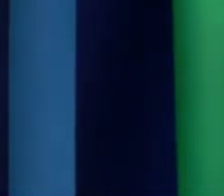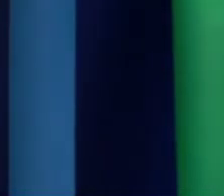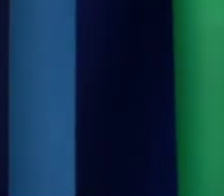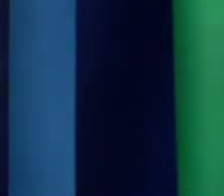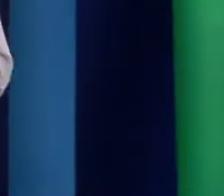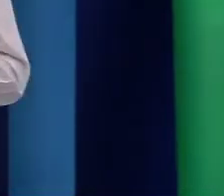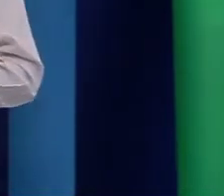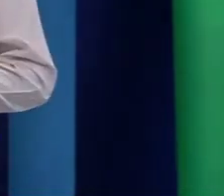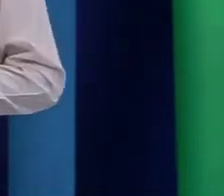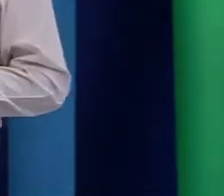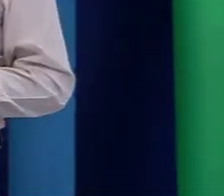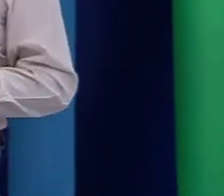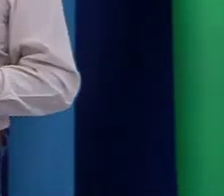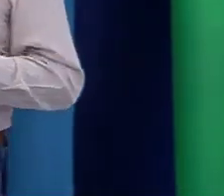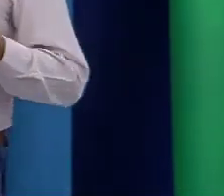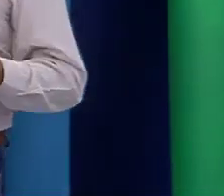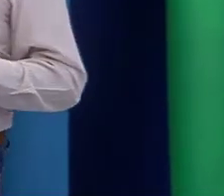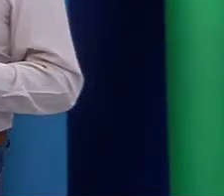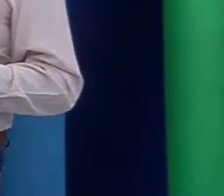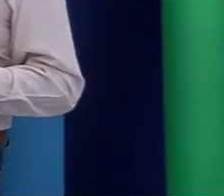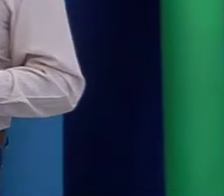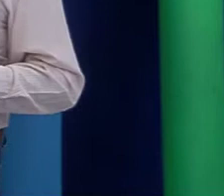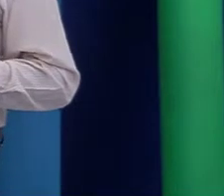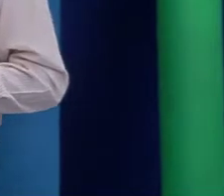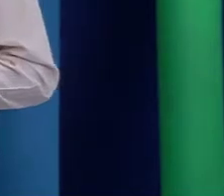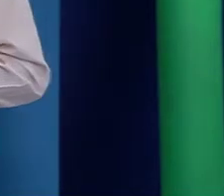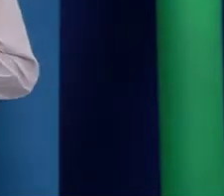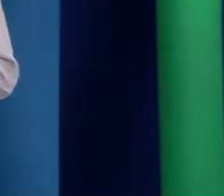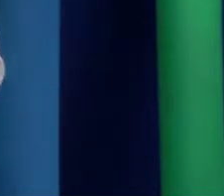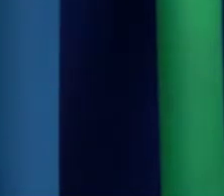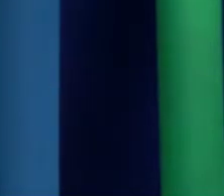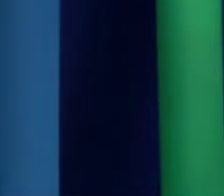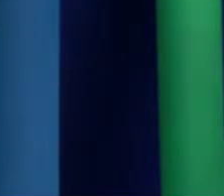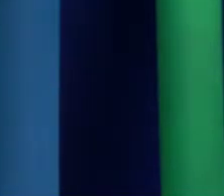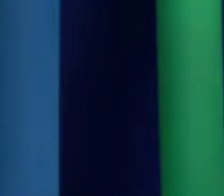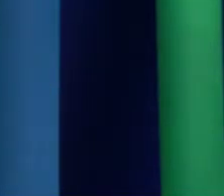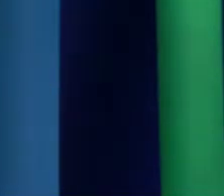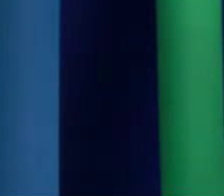Ashan, insimil, yoje, timunistilice, quiname,